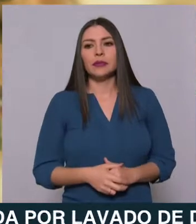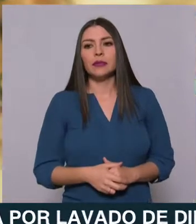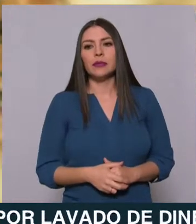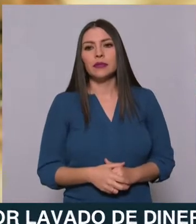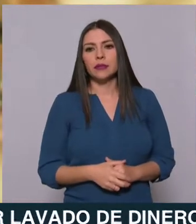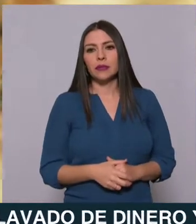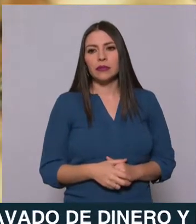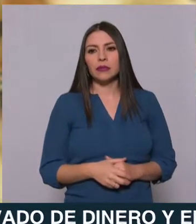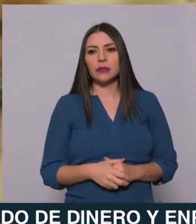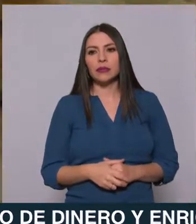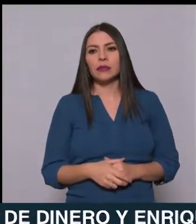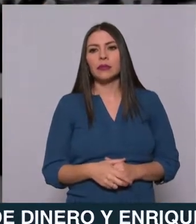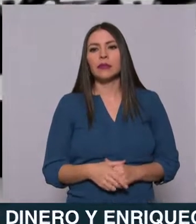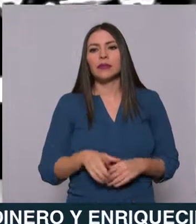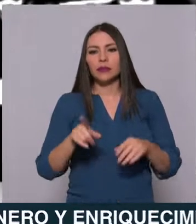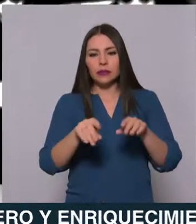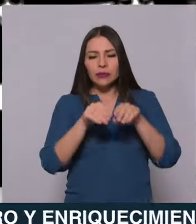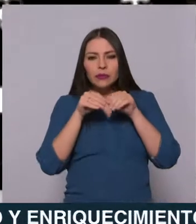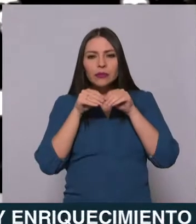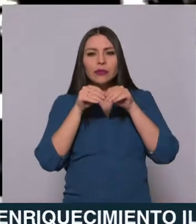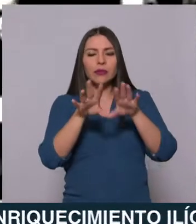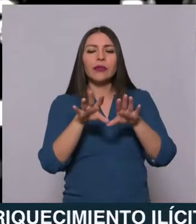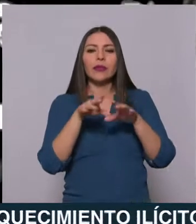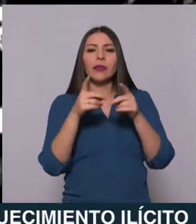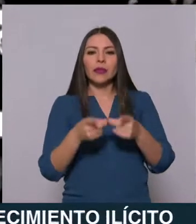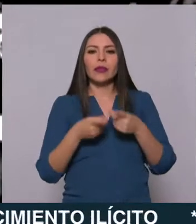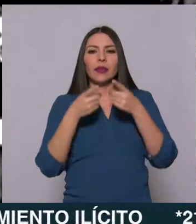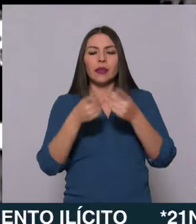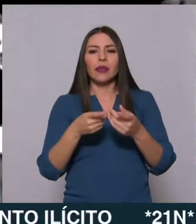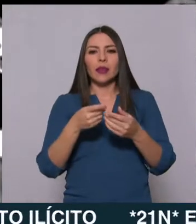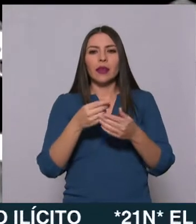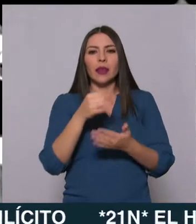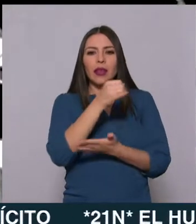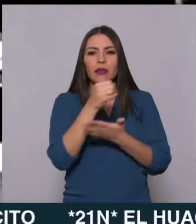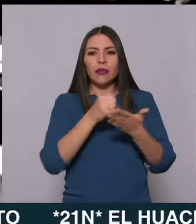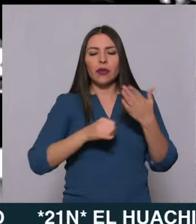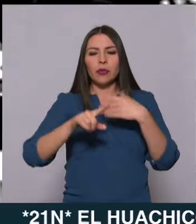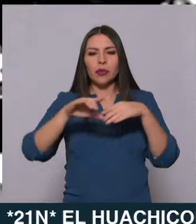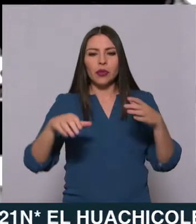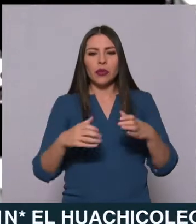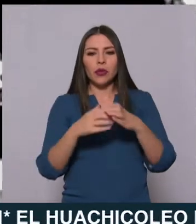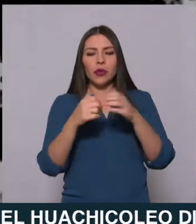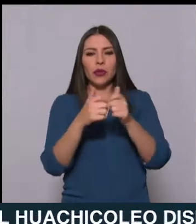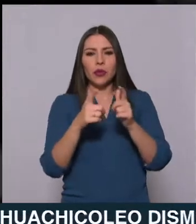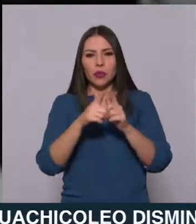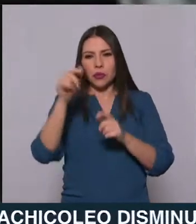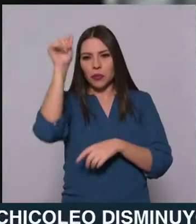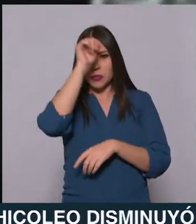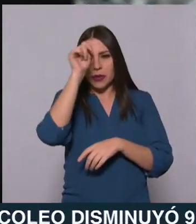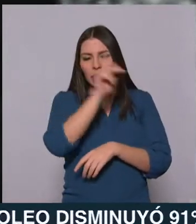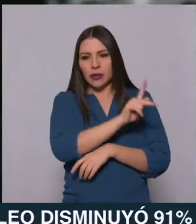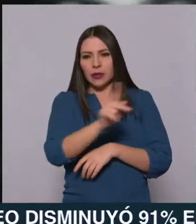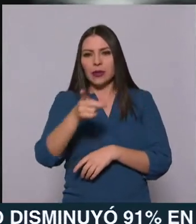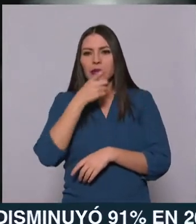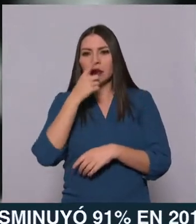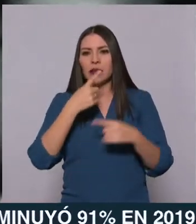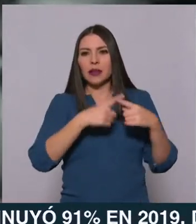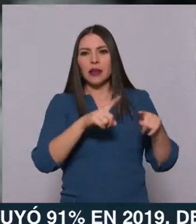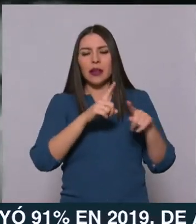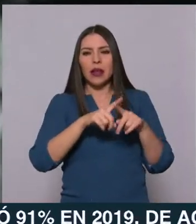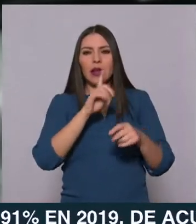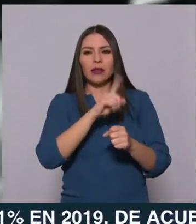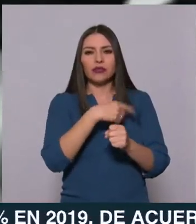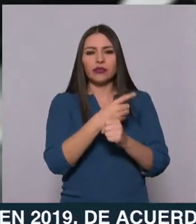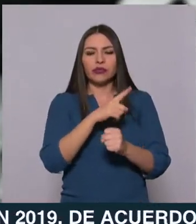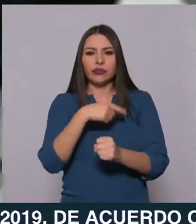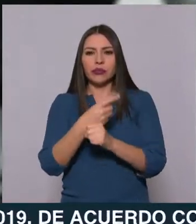A partir del informe que publicó la congregación religiosa Los Legionarios de Cristo sobre los abusos sexuales cometidos a 175 menores